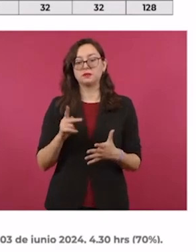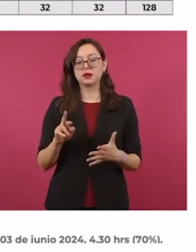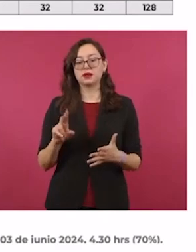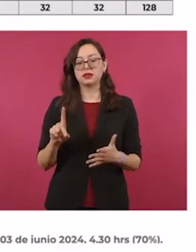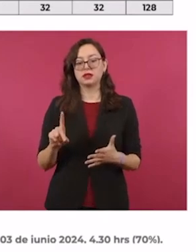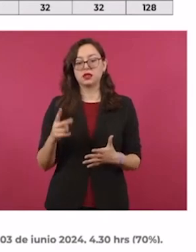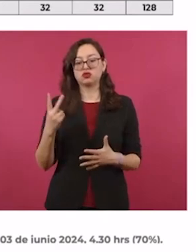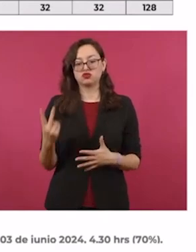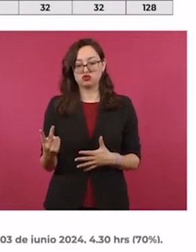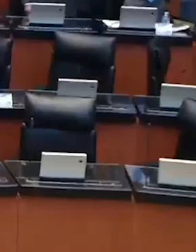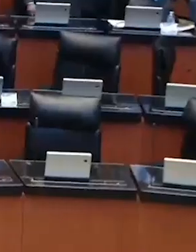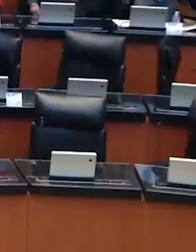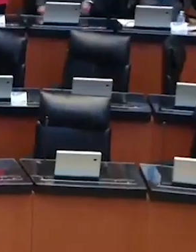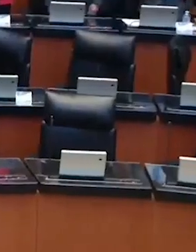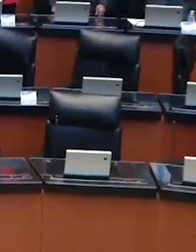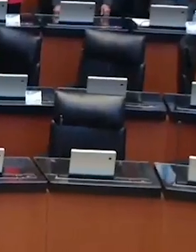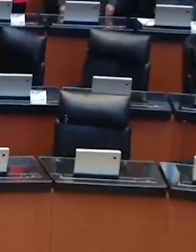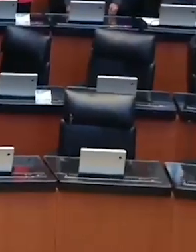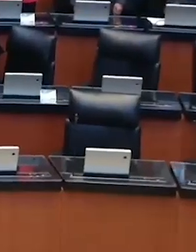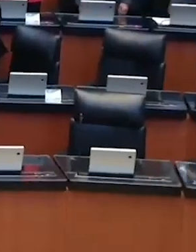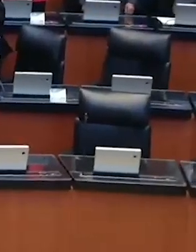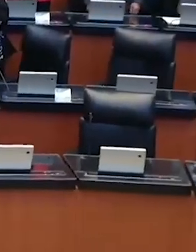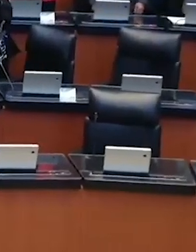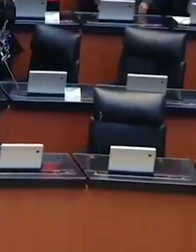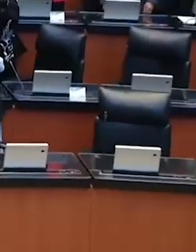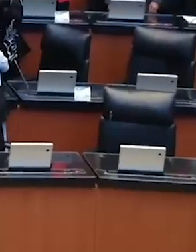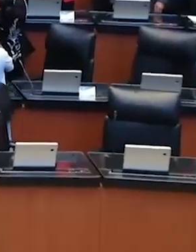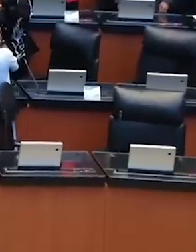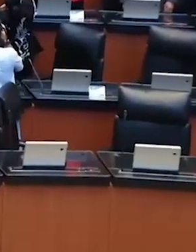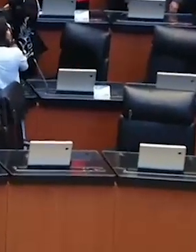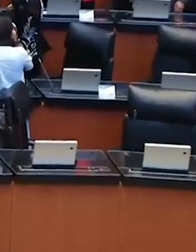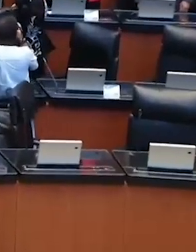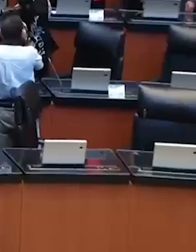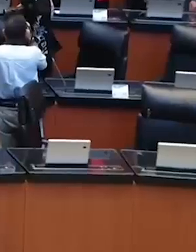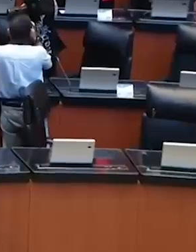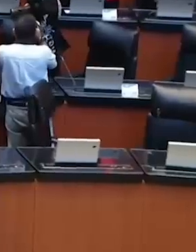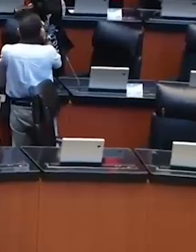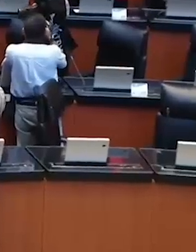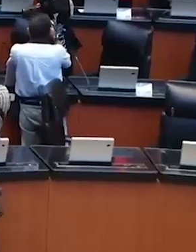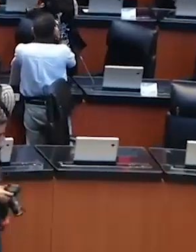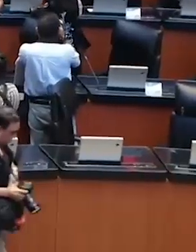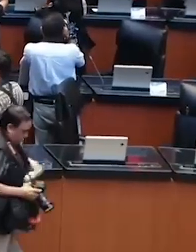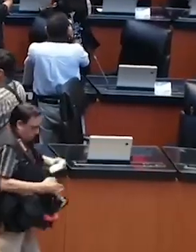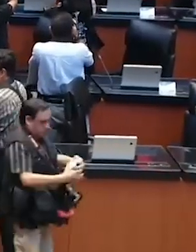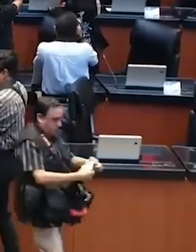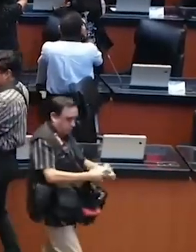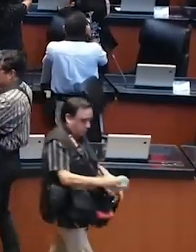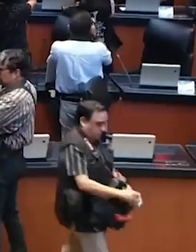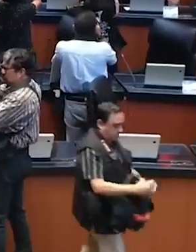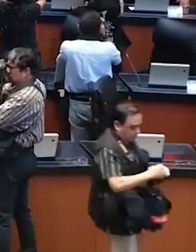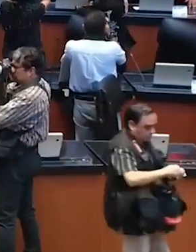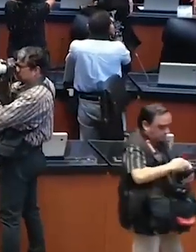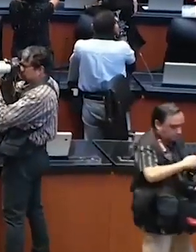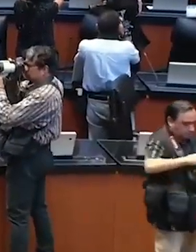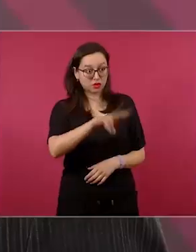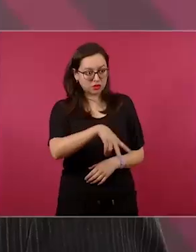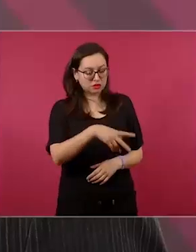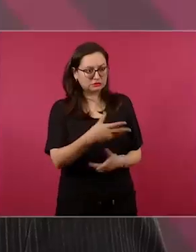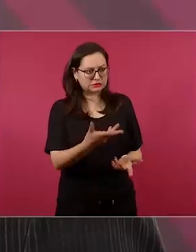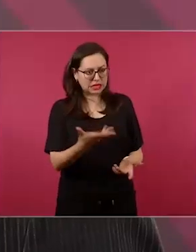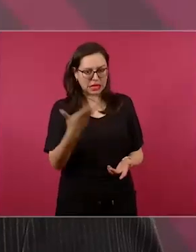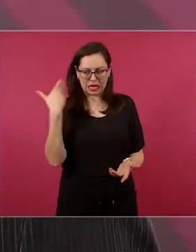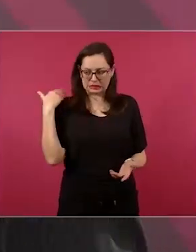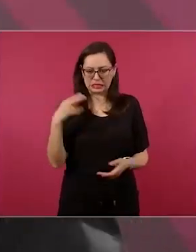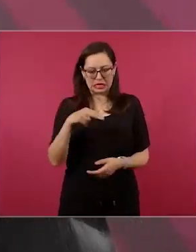requieren 86 senadores las nuevas cámaras iniciarán los trabajos el próximo primero de septiembre y el sexenio de López Obrador concluirá 30